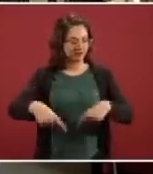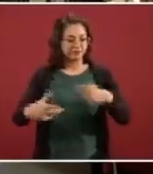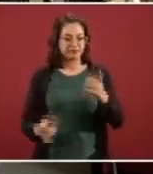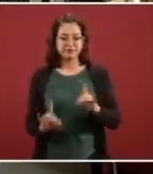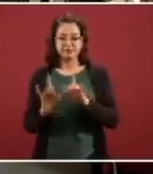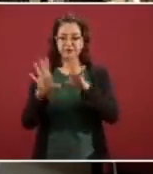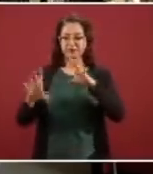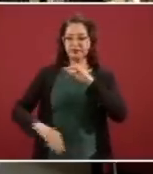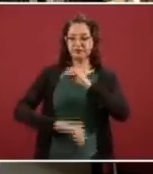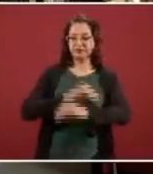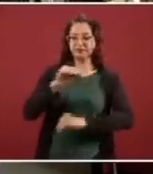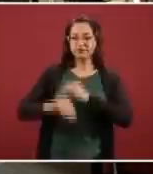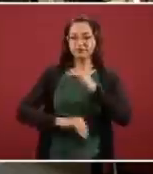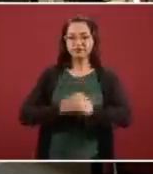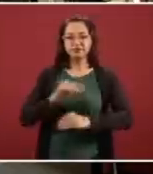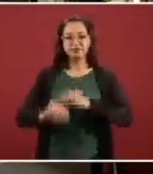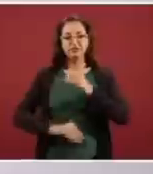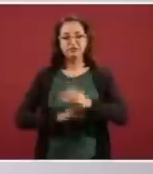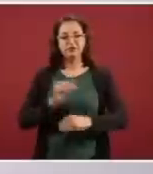con